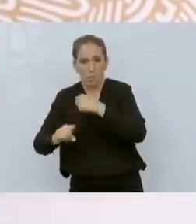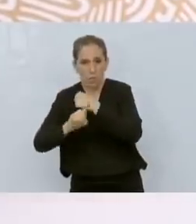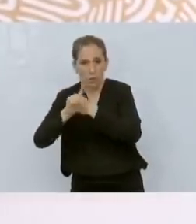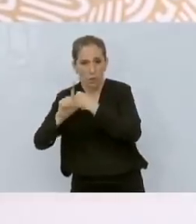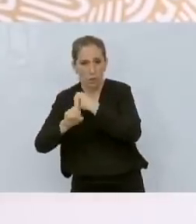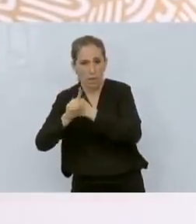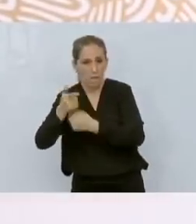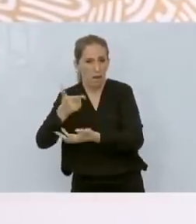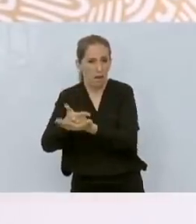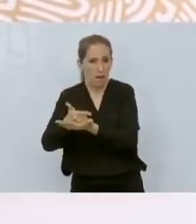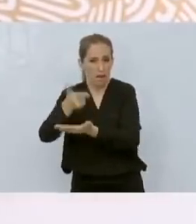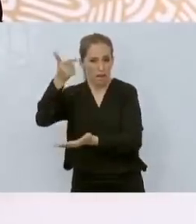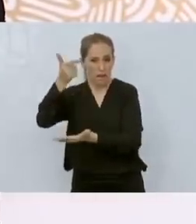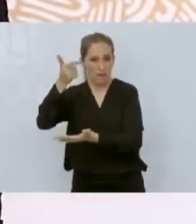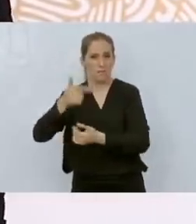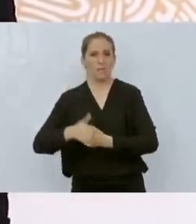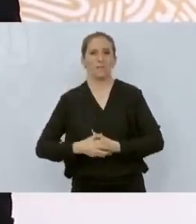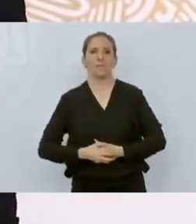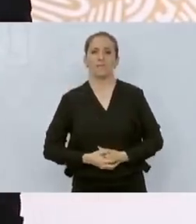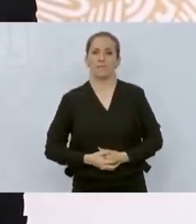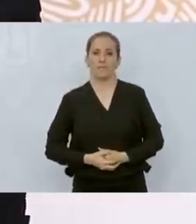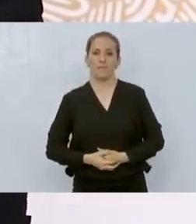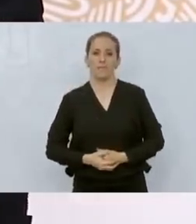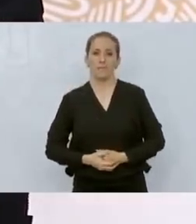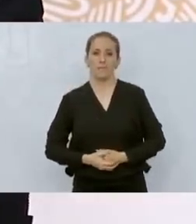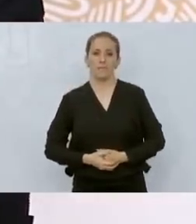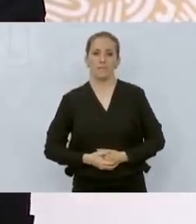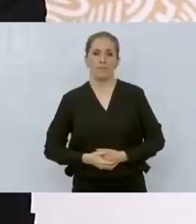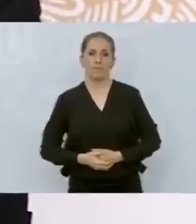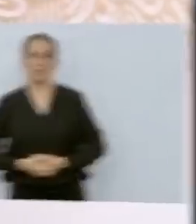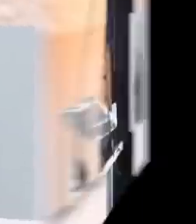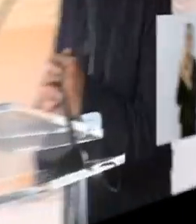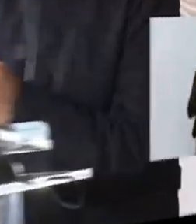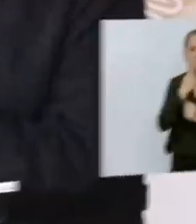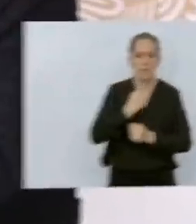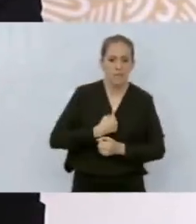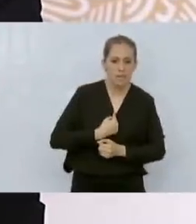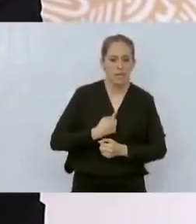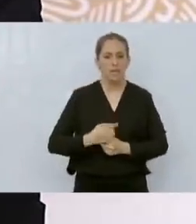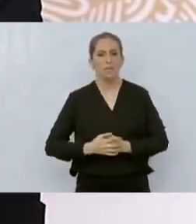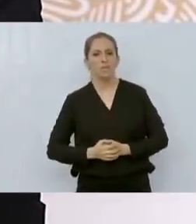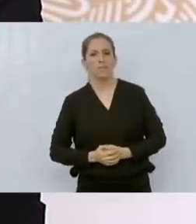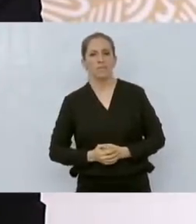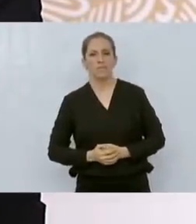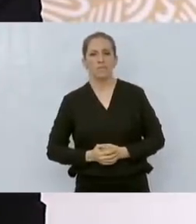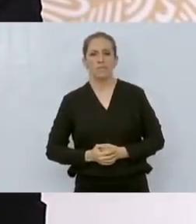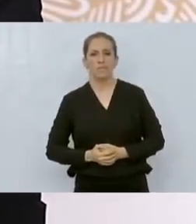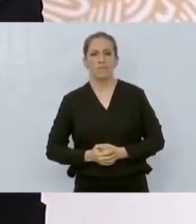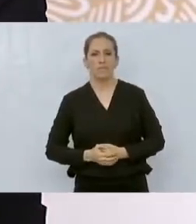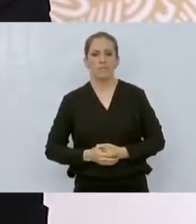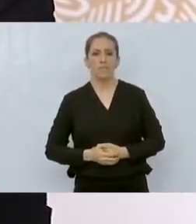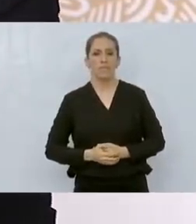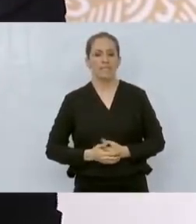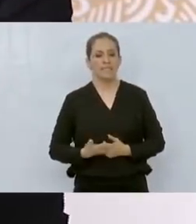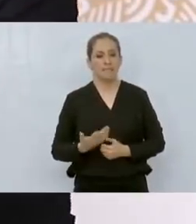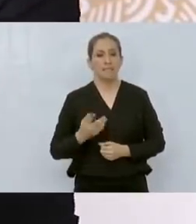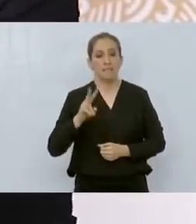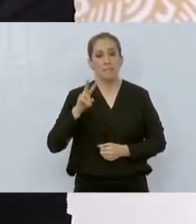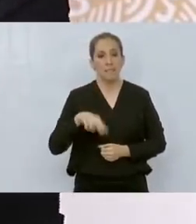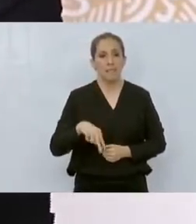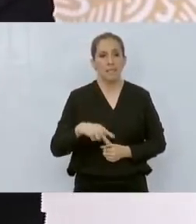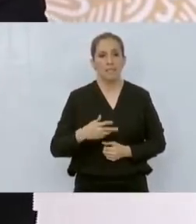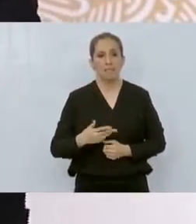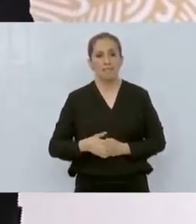grave. Hoy me comentaba que desgraciadamente